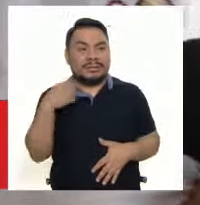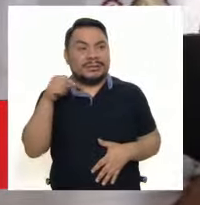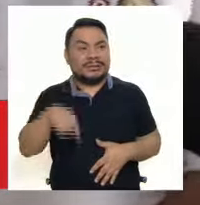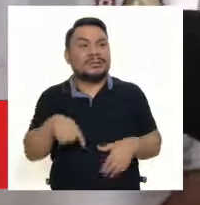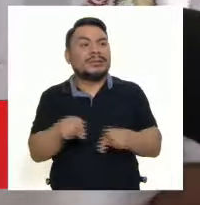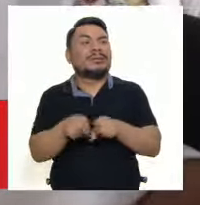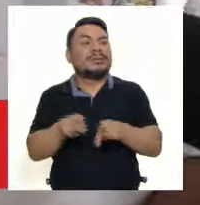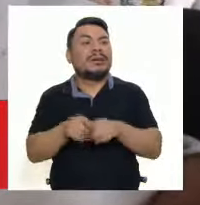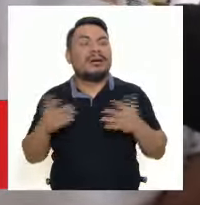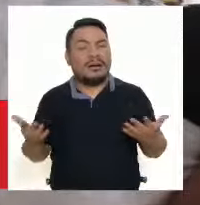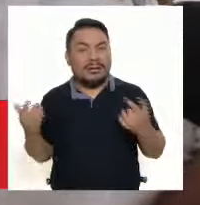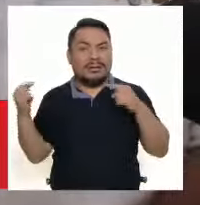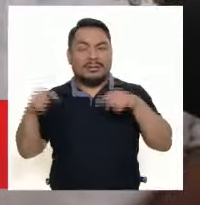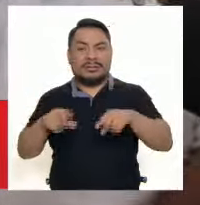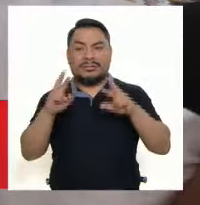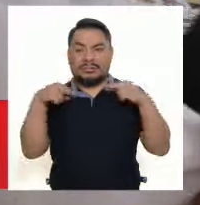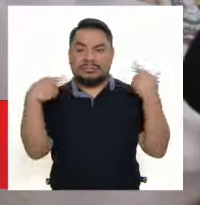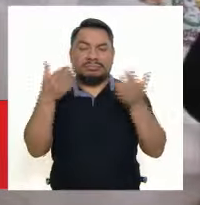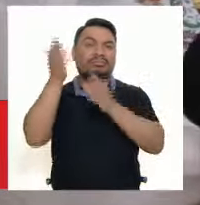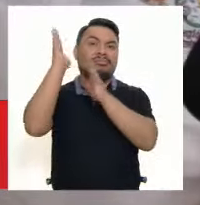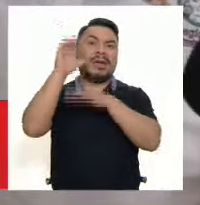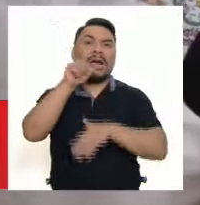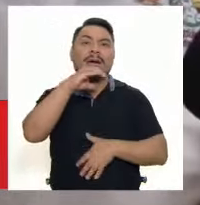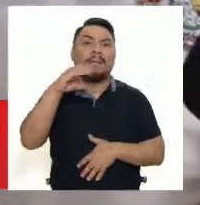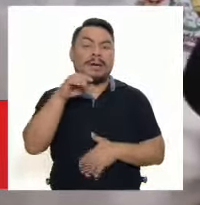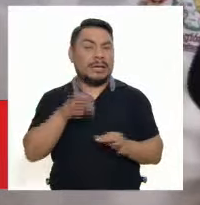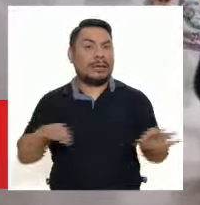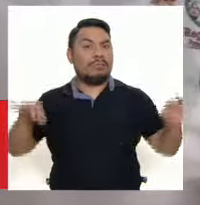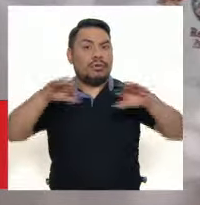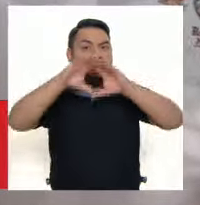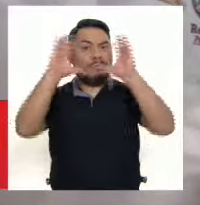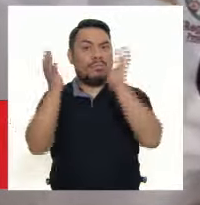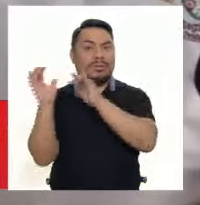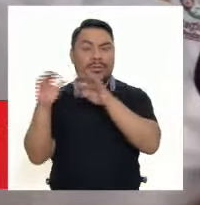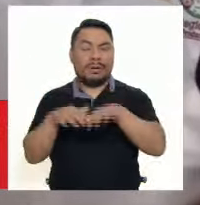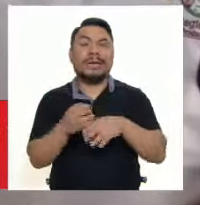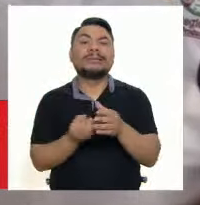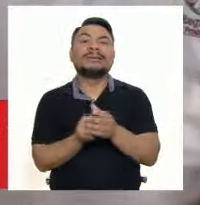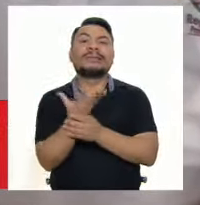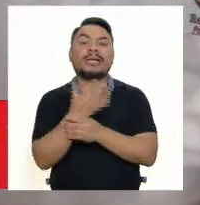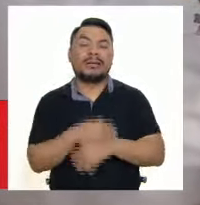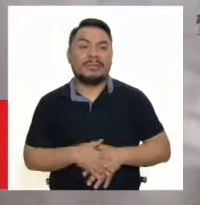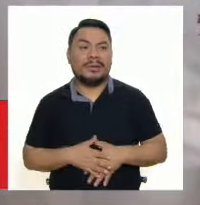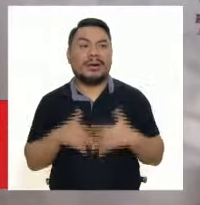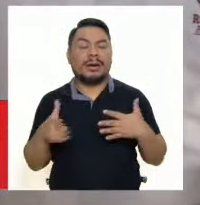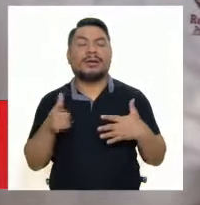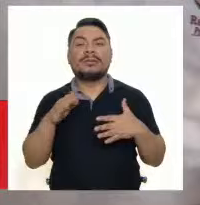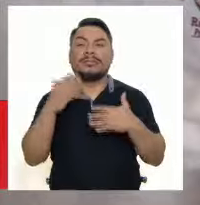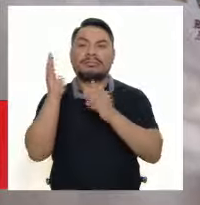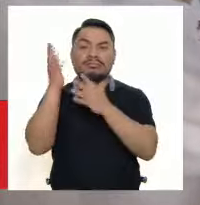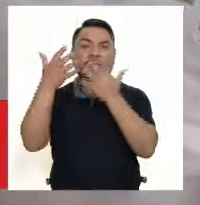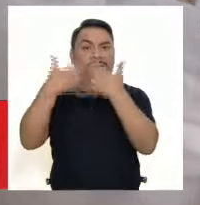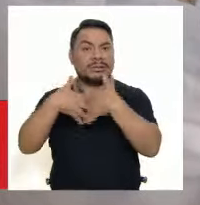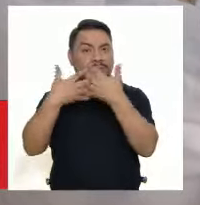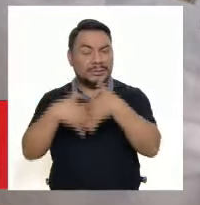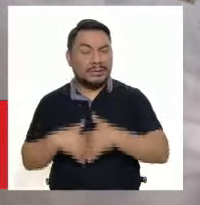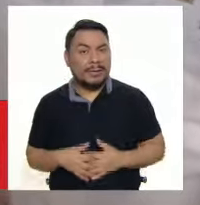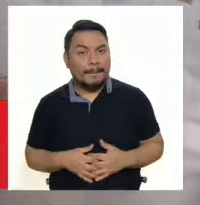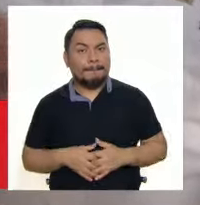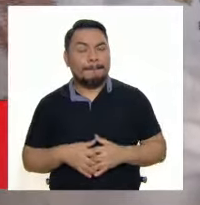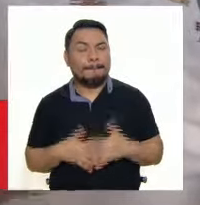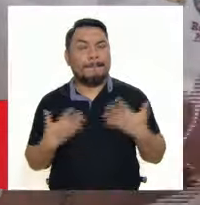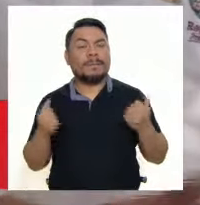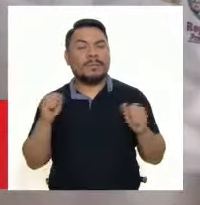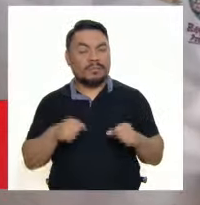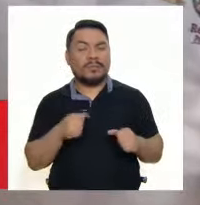también se va a llevar una de las reuniones de APEC, en este caso va a ser en septiembre la reunión de las pymes empresariales.